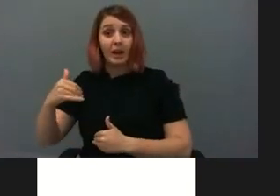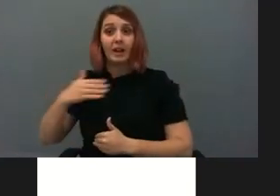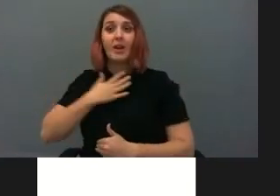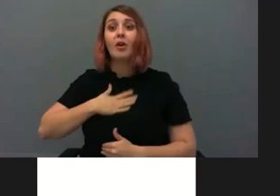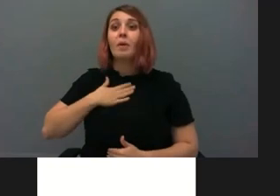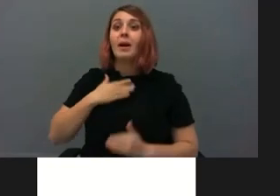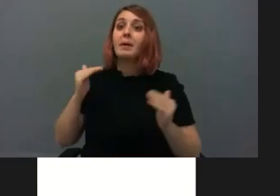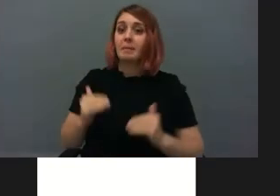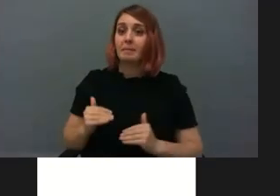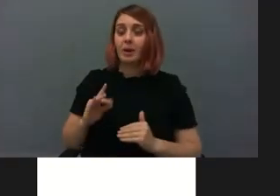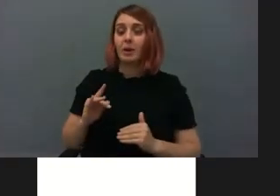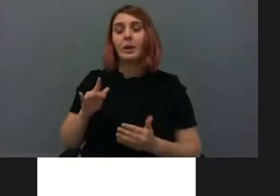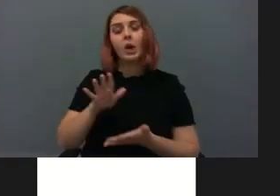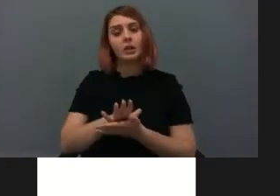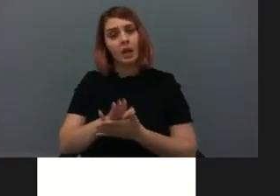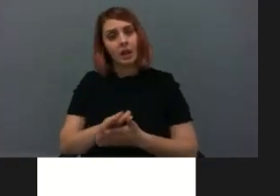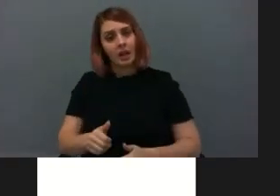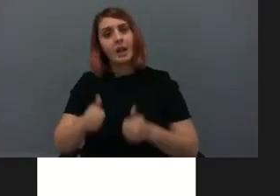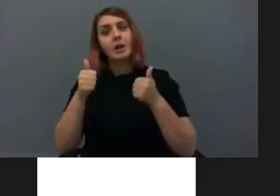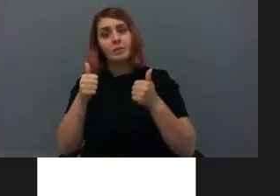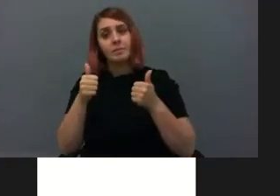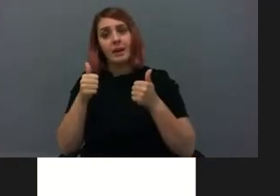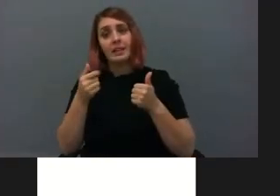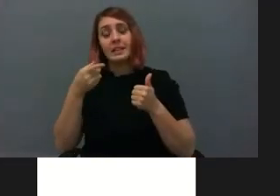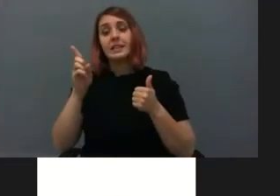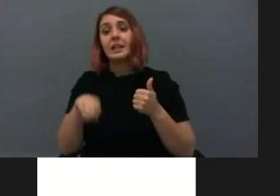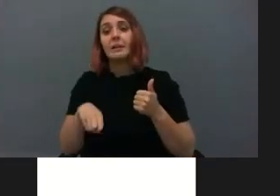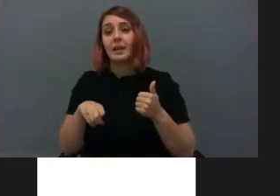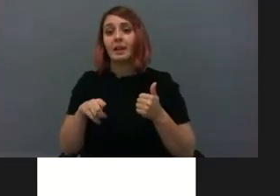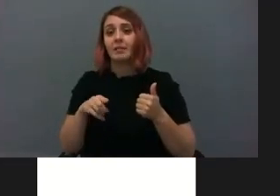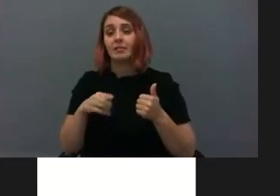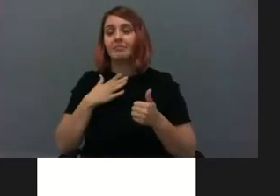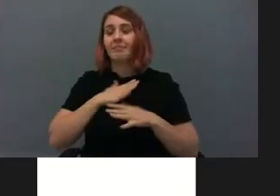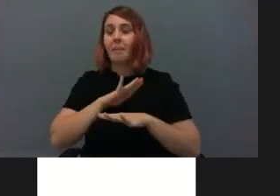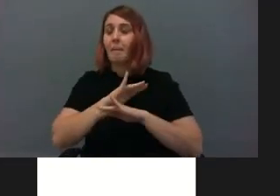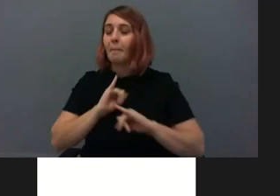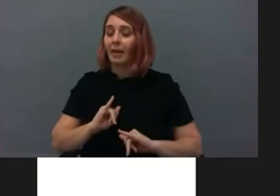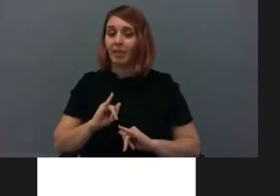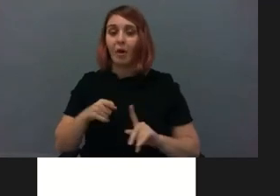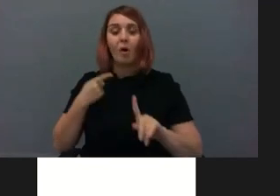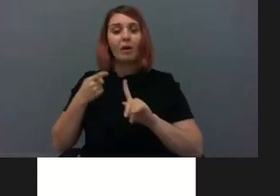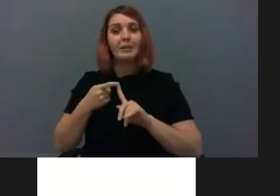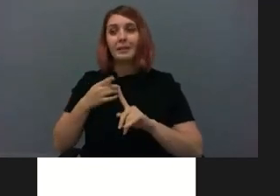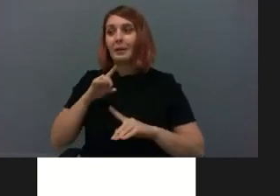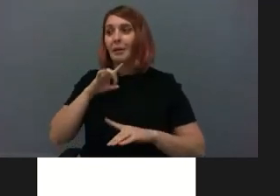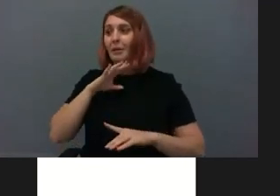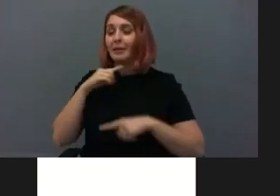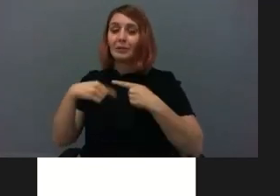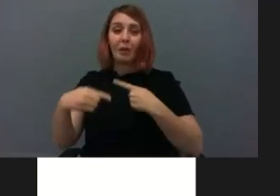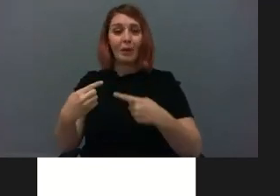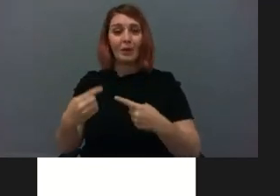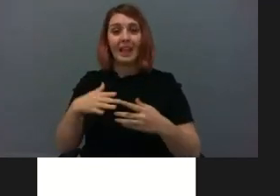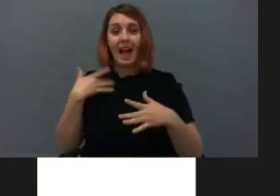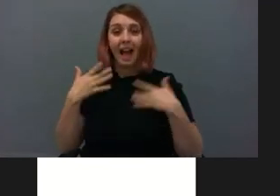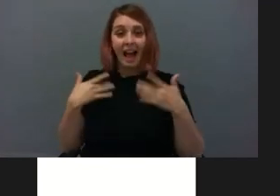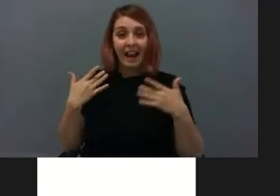sí, pero con mucha más tranquilidad y sobre todo pues con mucha paz, paz para llevar con alegría el día a día, porque